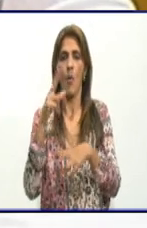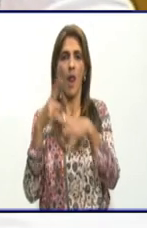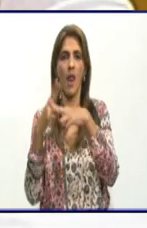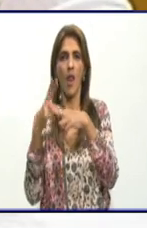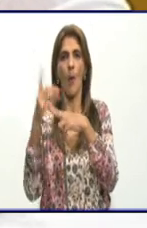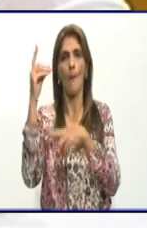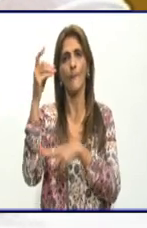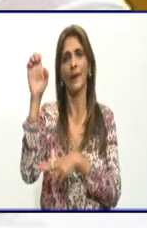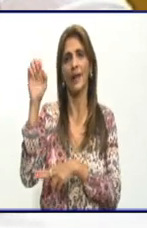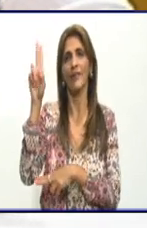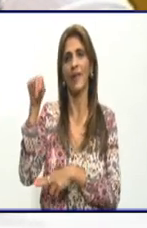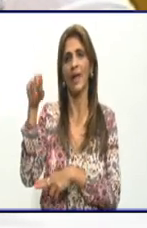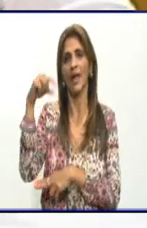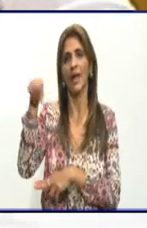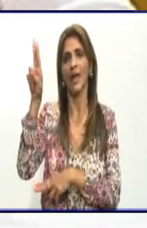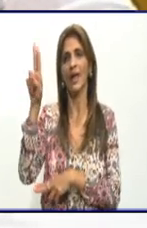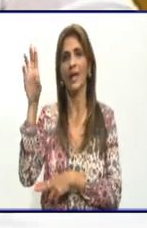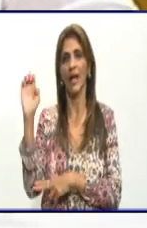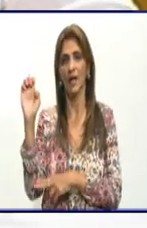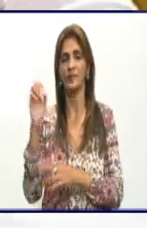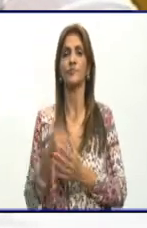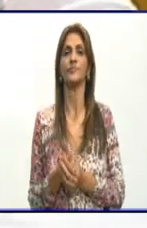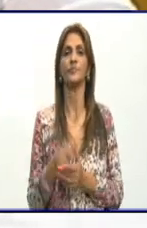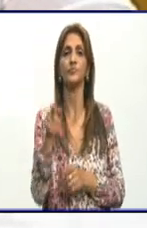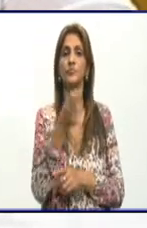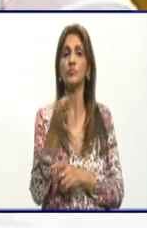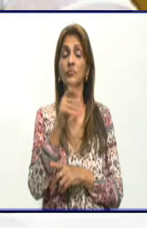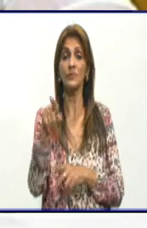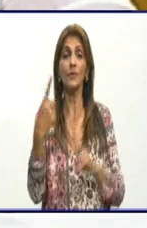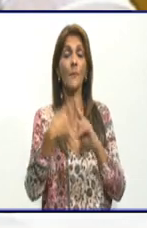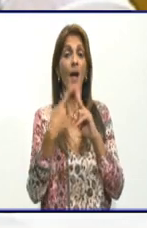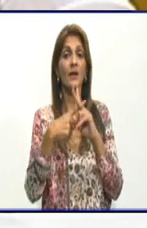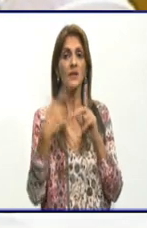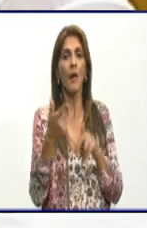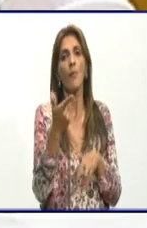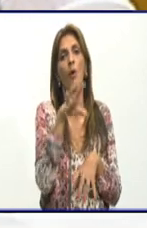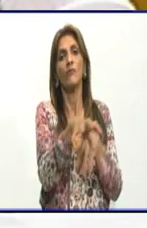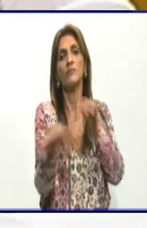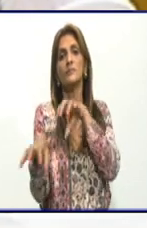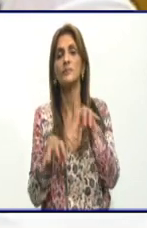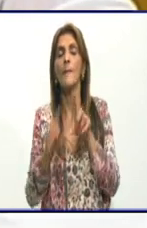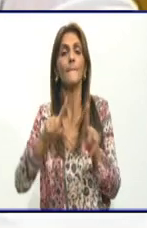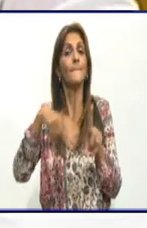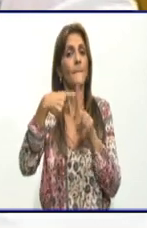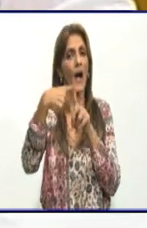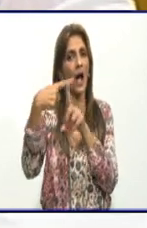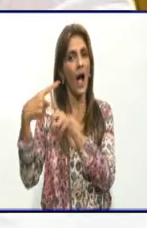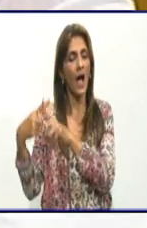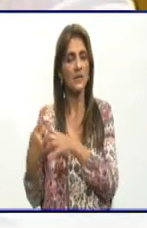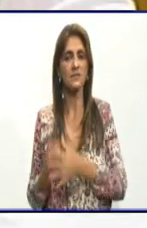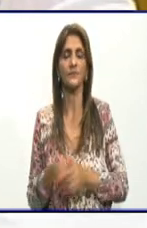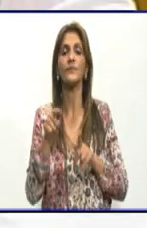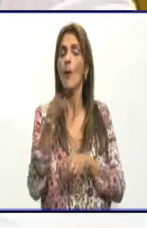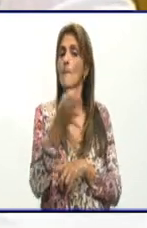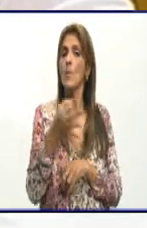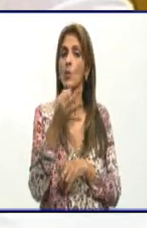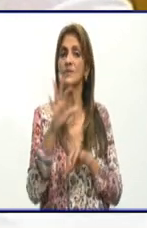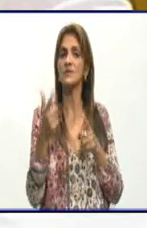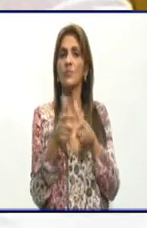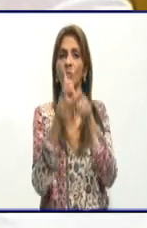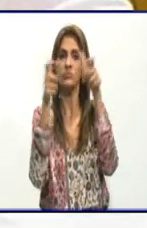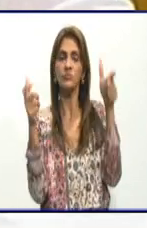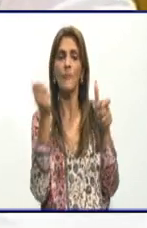nuestra provincia, con mayor focalidad tenemos los municipios de Bayamo y de Manzanillo, que son los que representan hoy